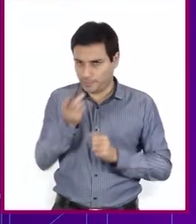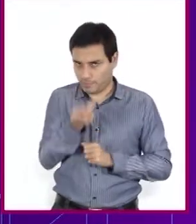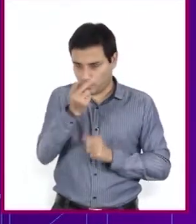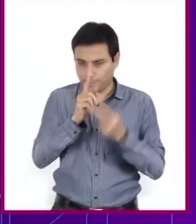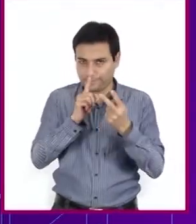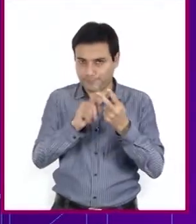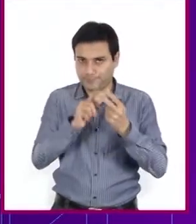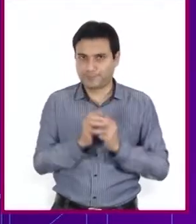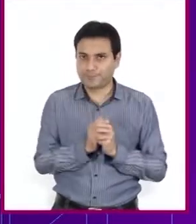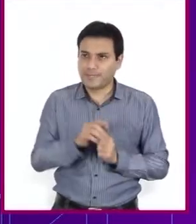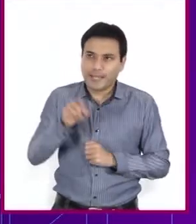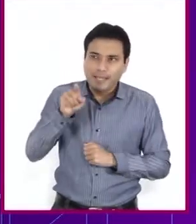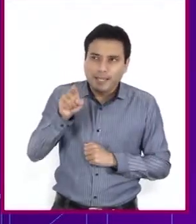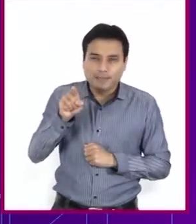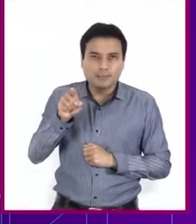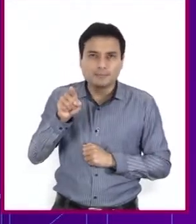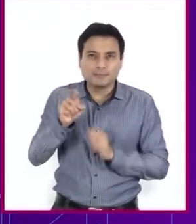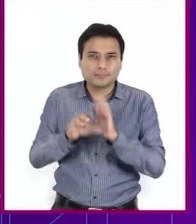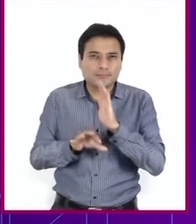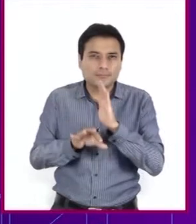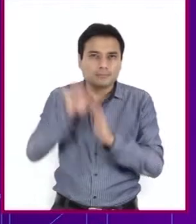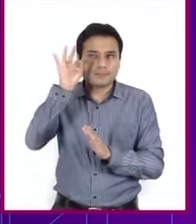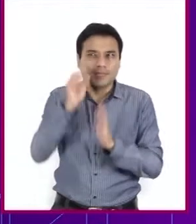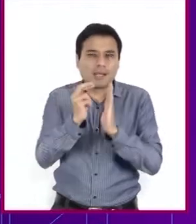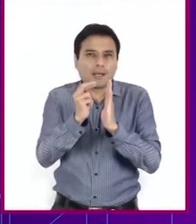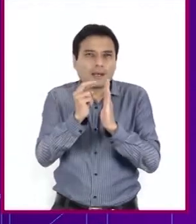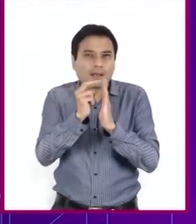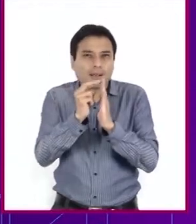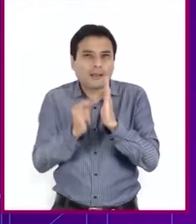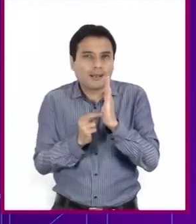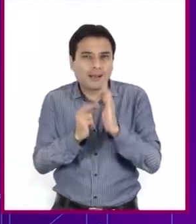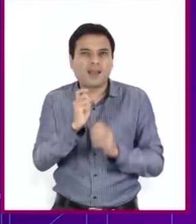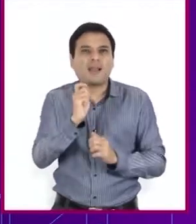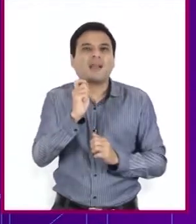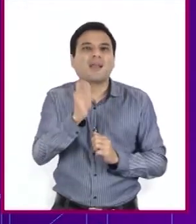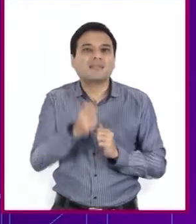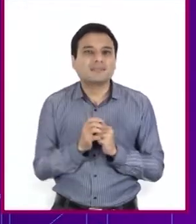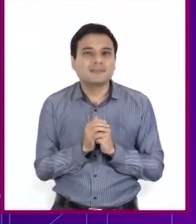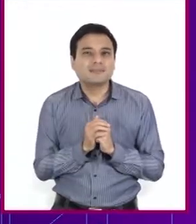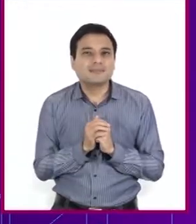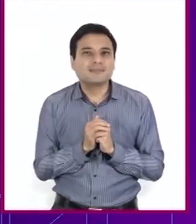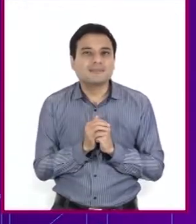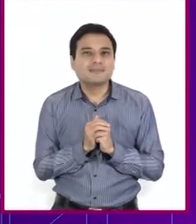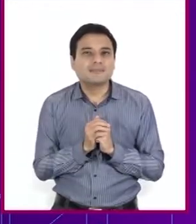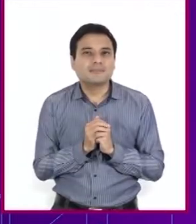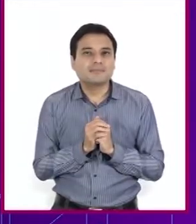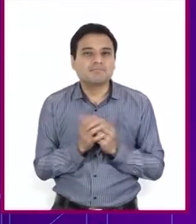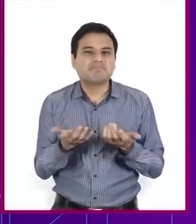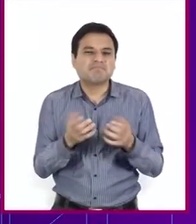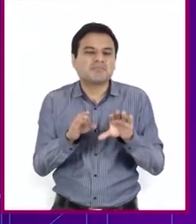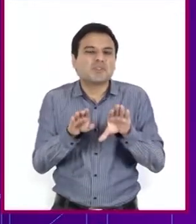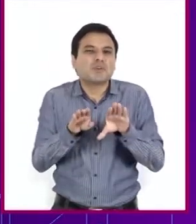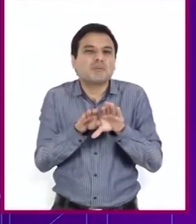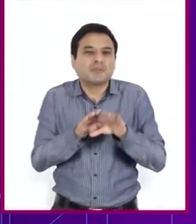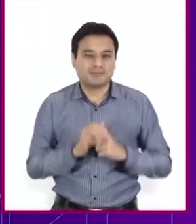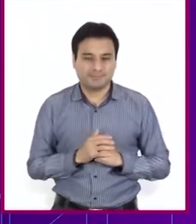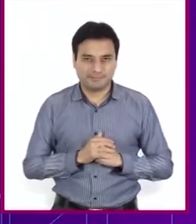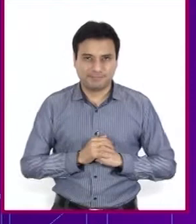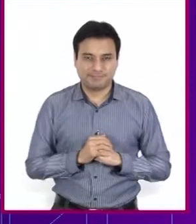expresión algebraica que permite conocer el número de cubos de cualquier figura en la sucesión?